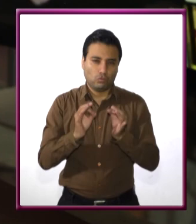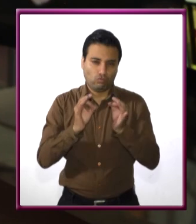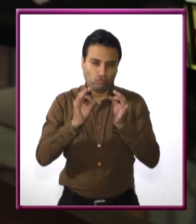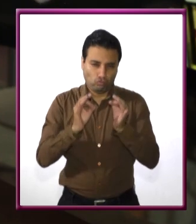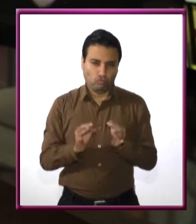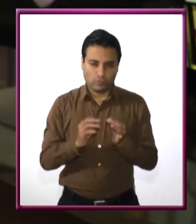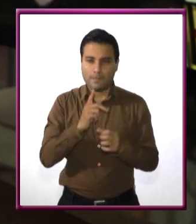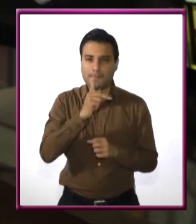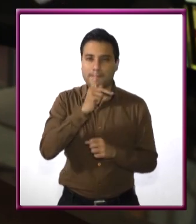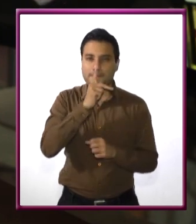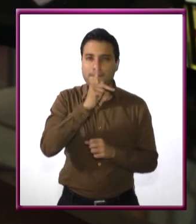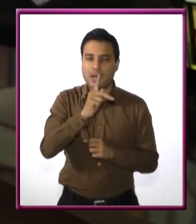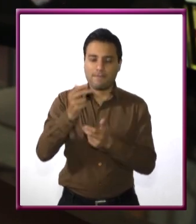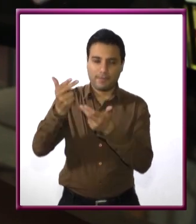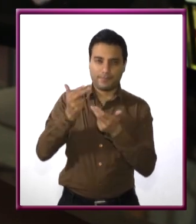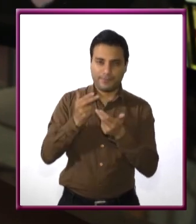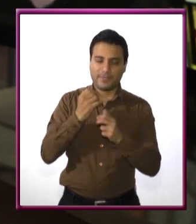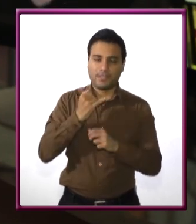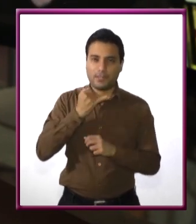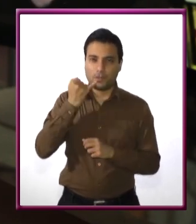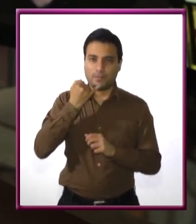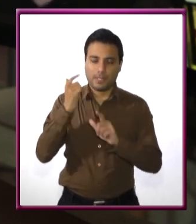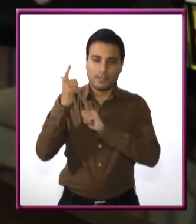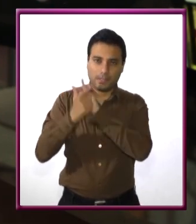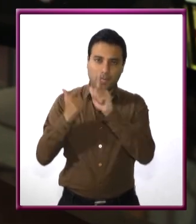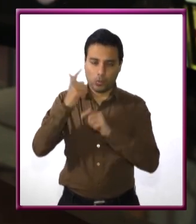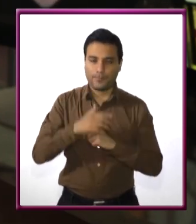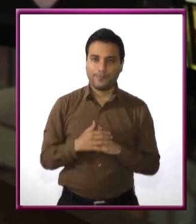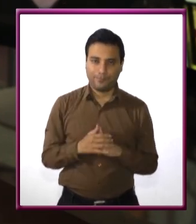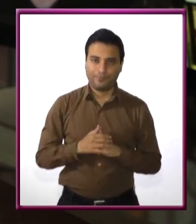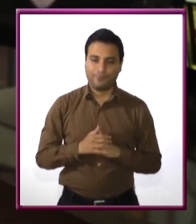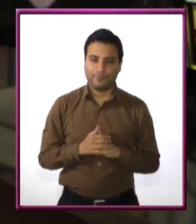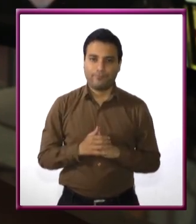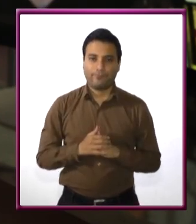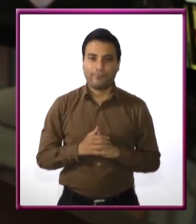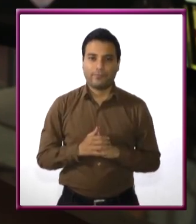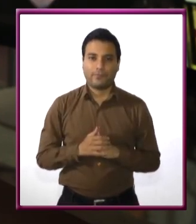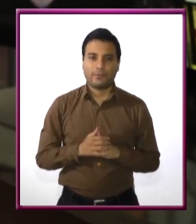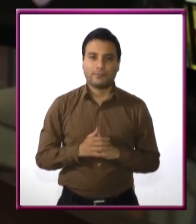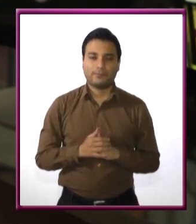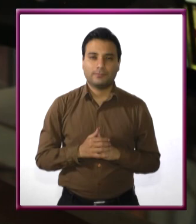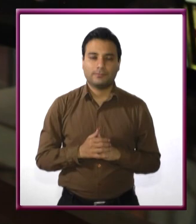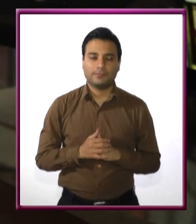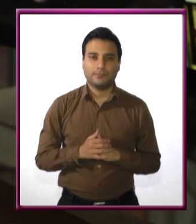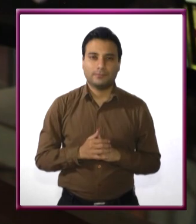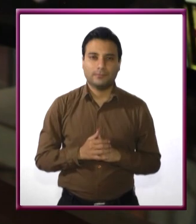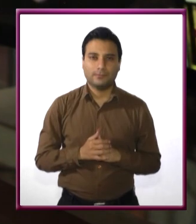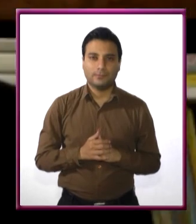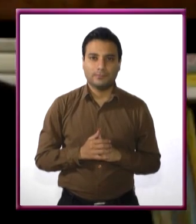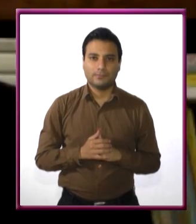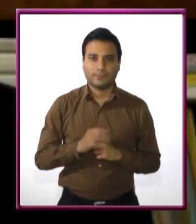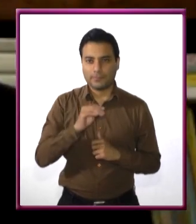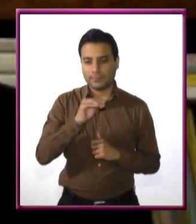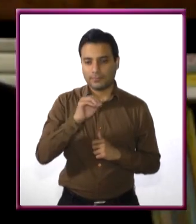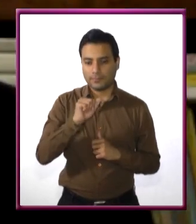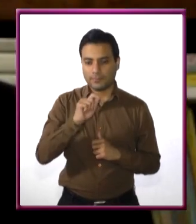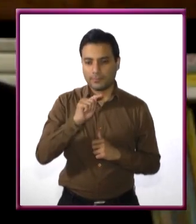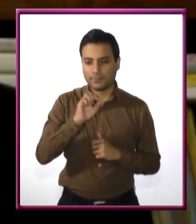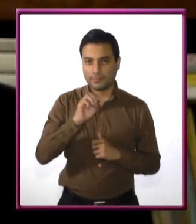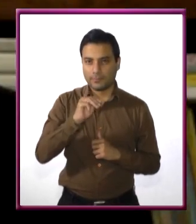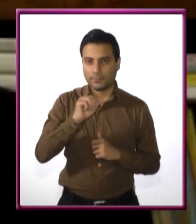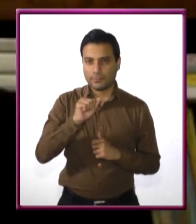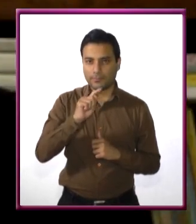heredamos la palabra matemáticas del griego. Es la raíz más directa que tenemos. Ahí,